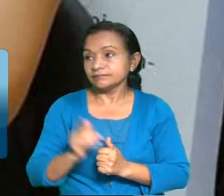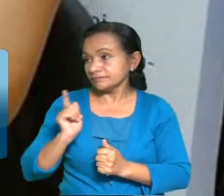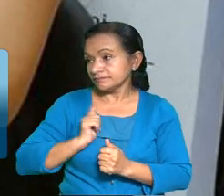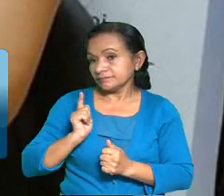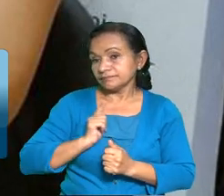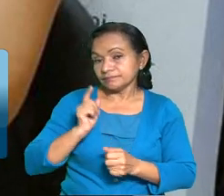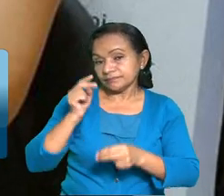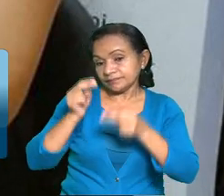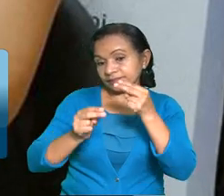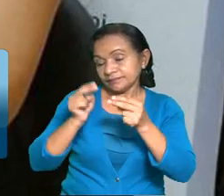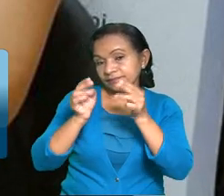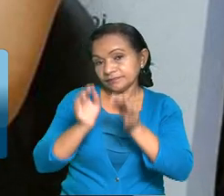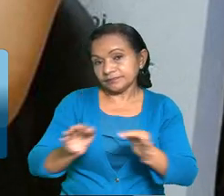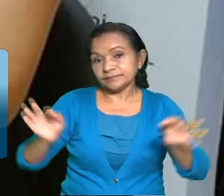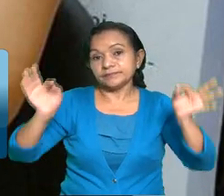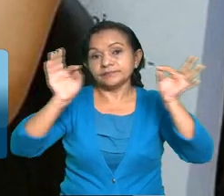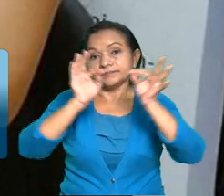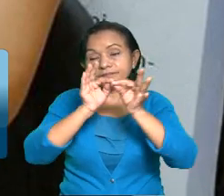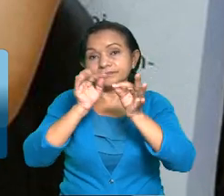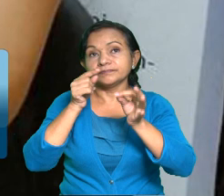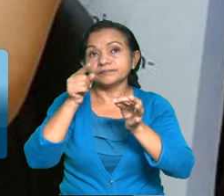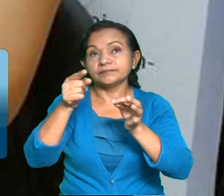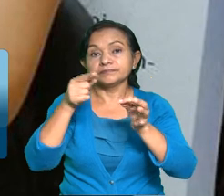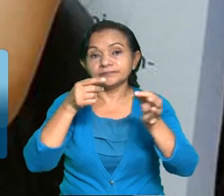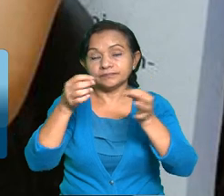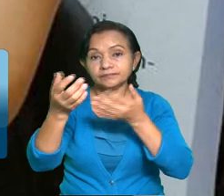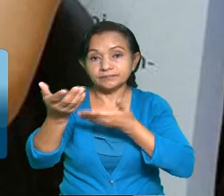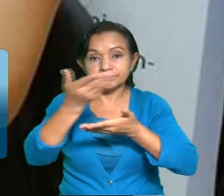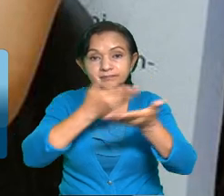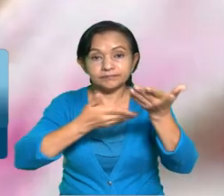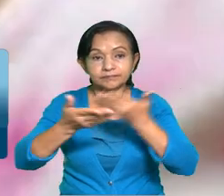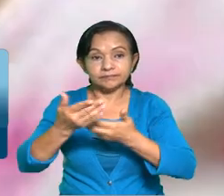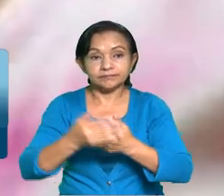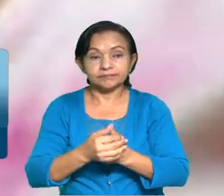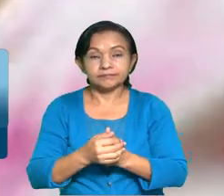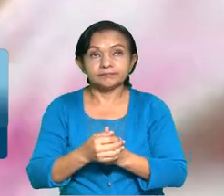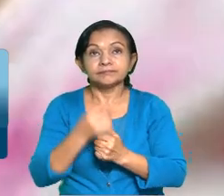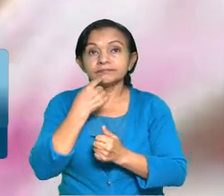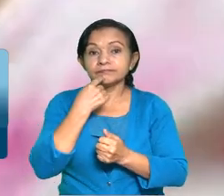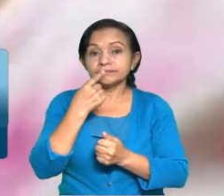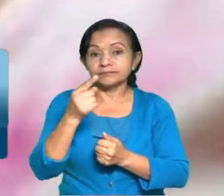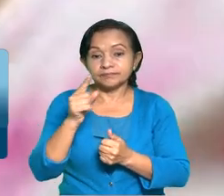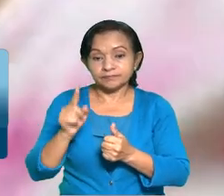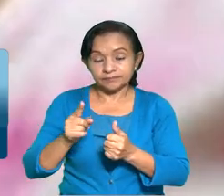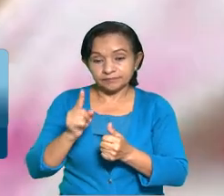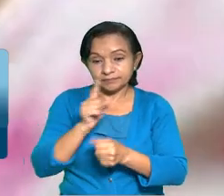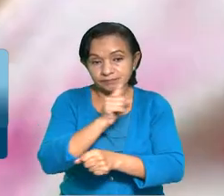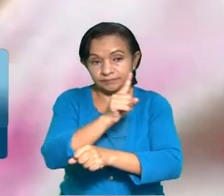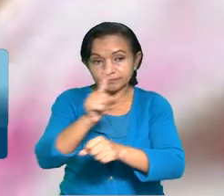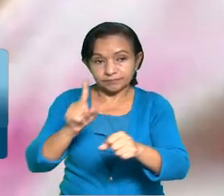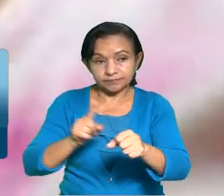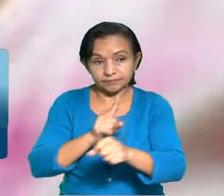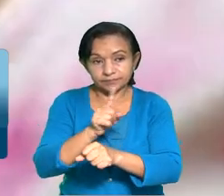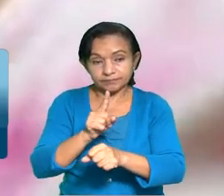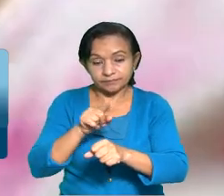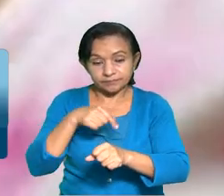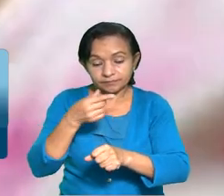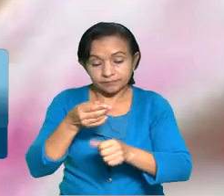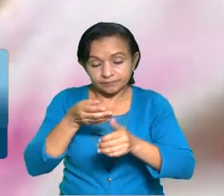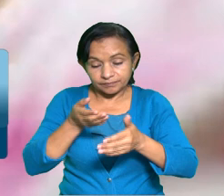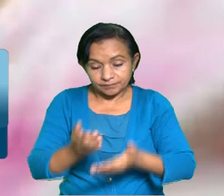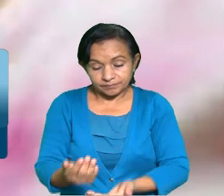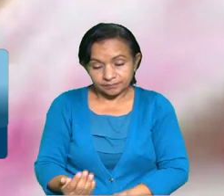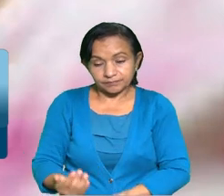un dato muy importante, doctor, y creo que usted me comparta más de su conocimiento. Dicen que la primera hora, después de que el niño nació, es